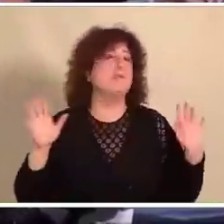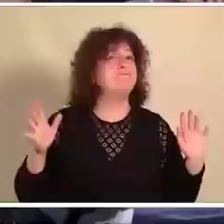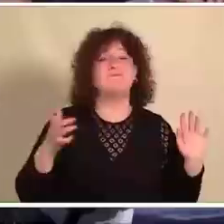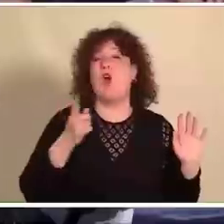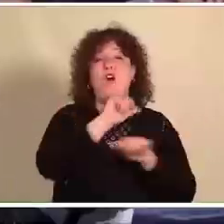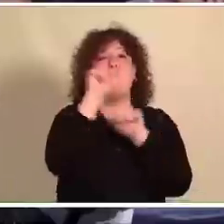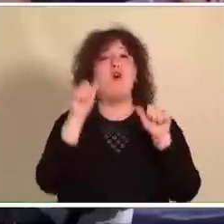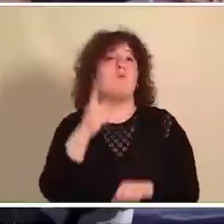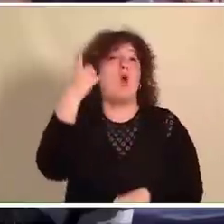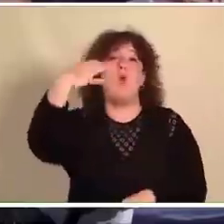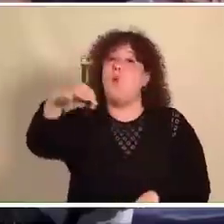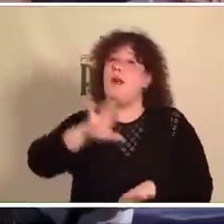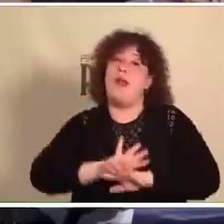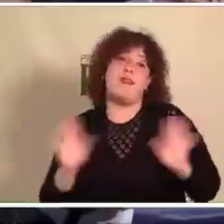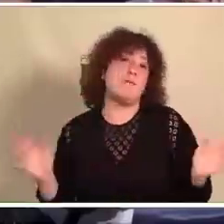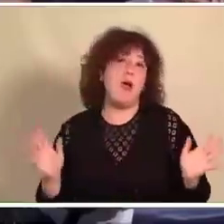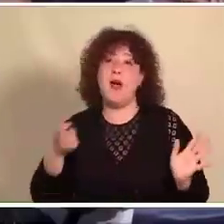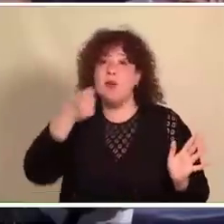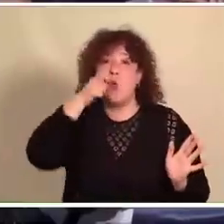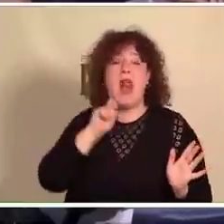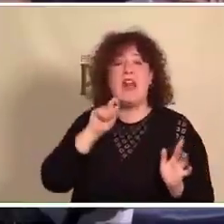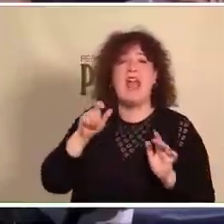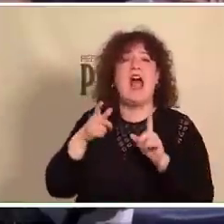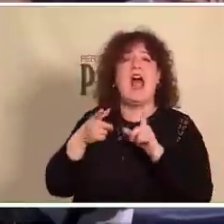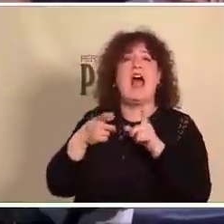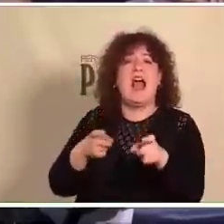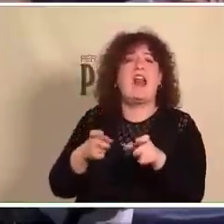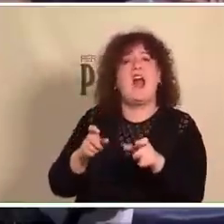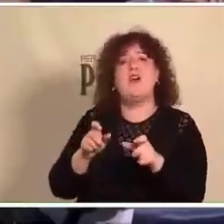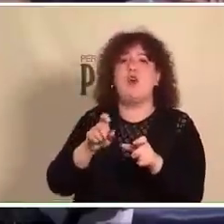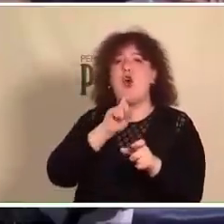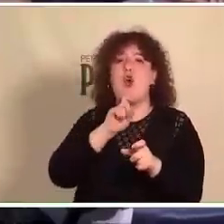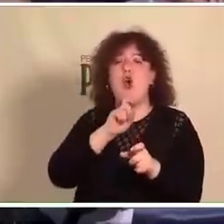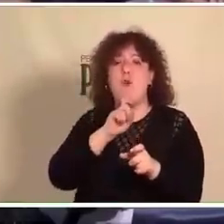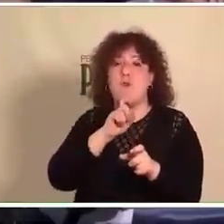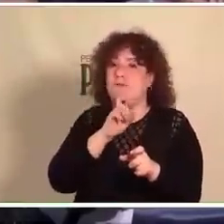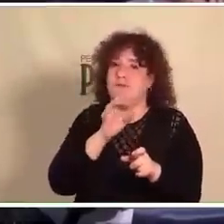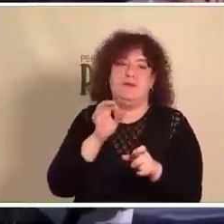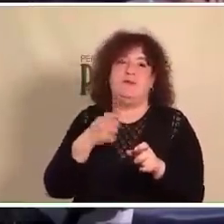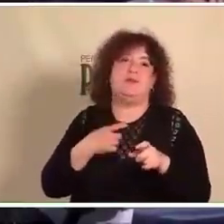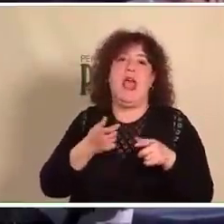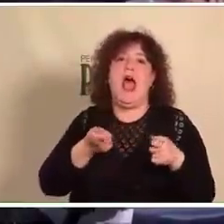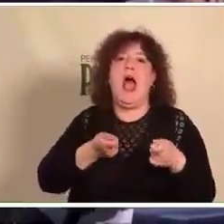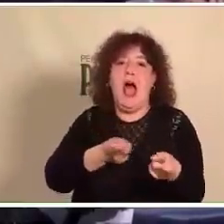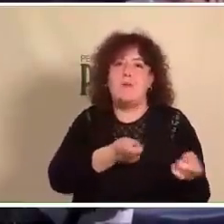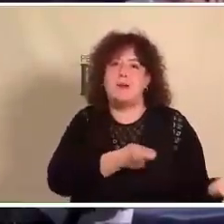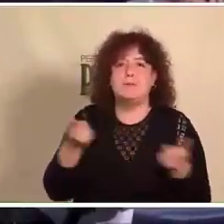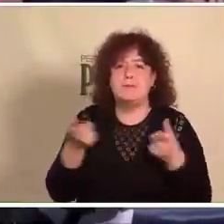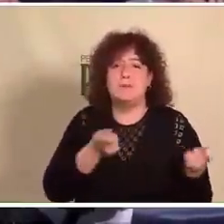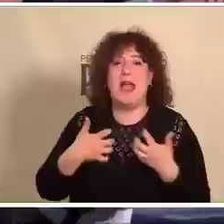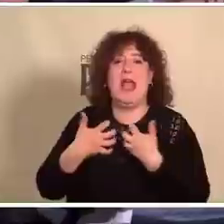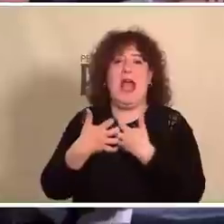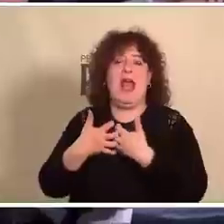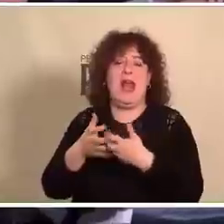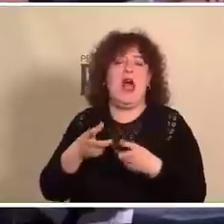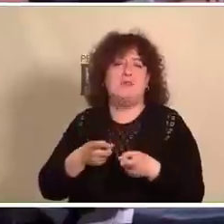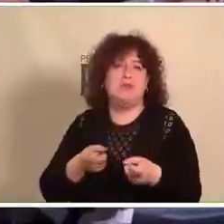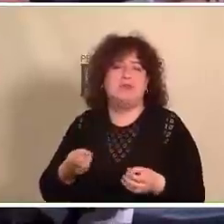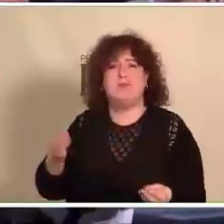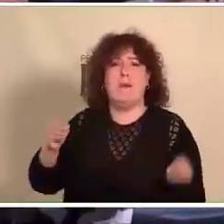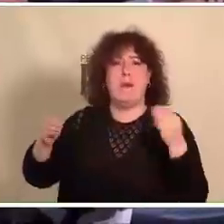de una manera frente a la Guerra de Ucrania con escalada bélica enviando armas y aumentando el gasto